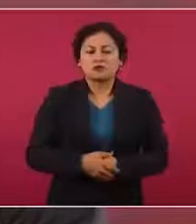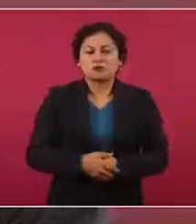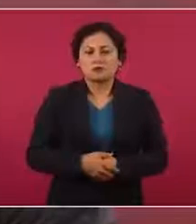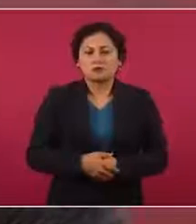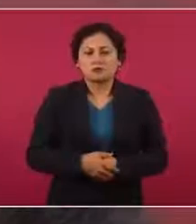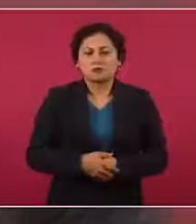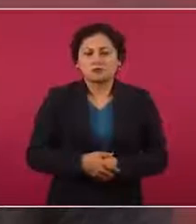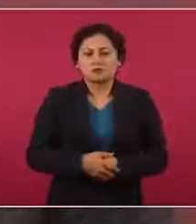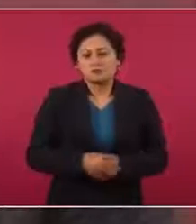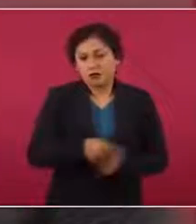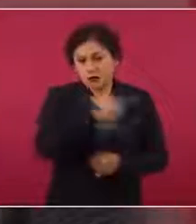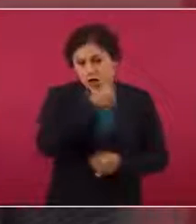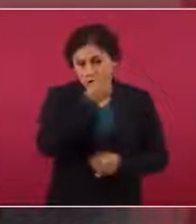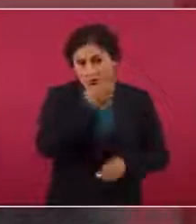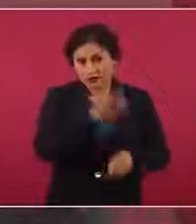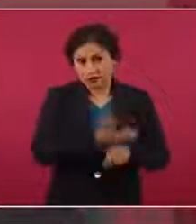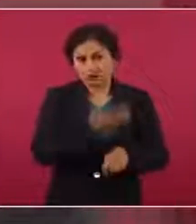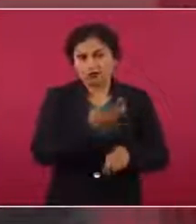darse cuenta